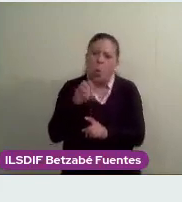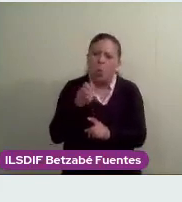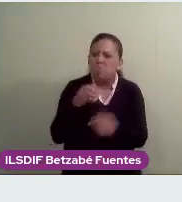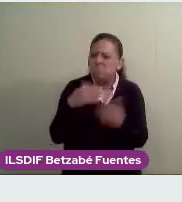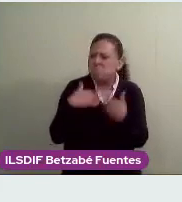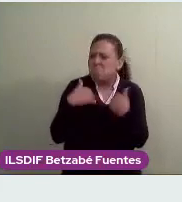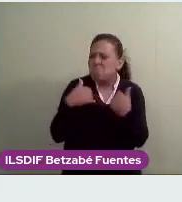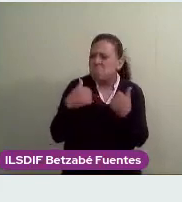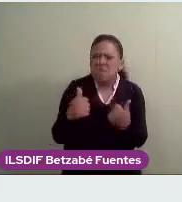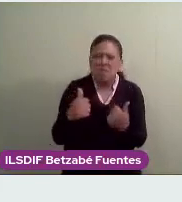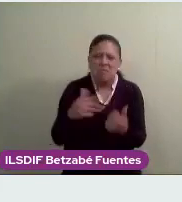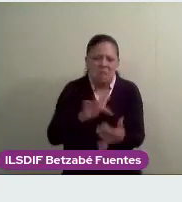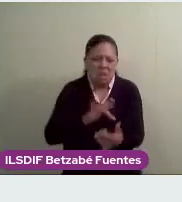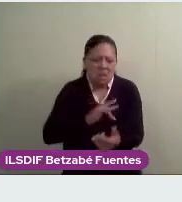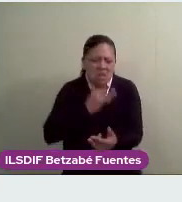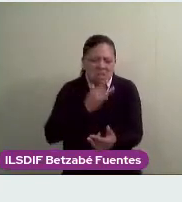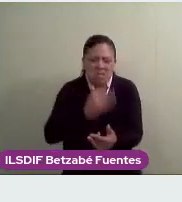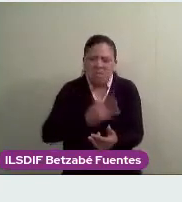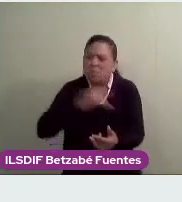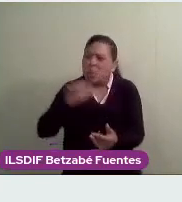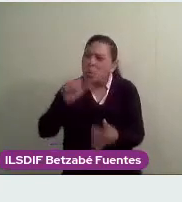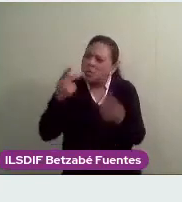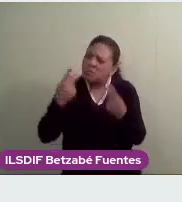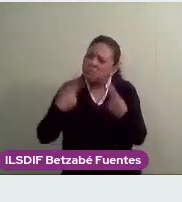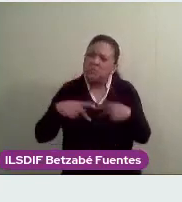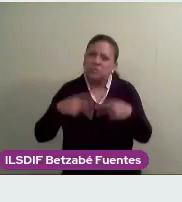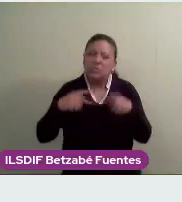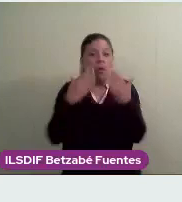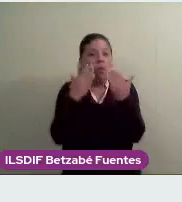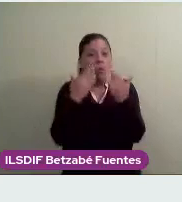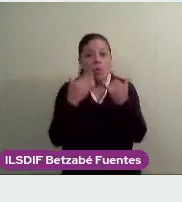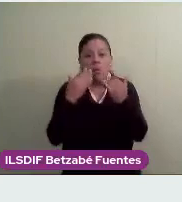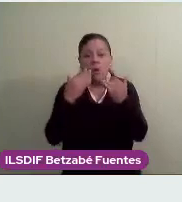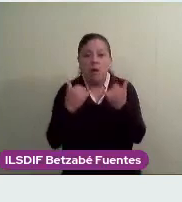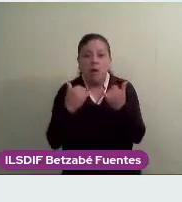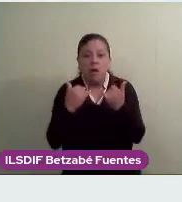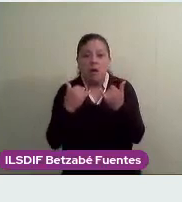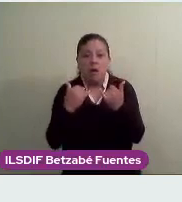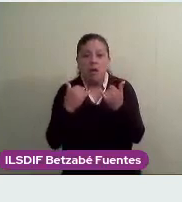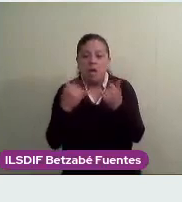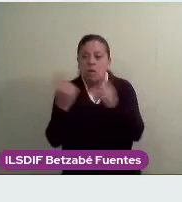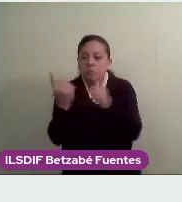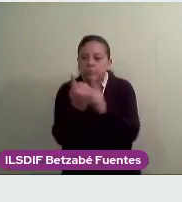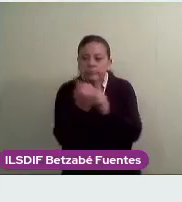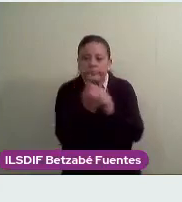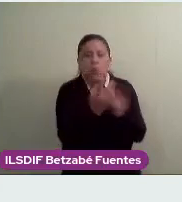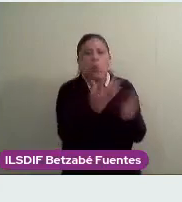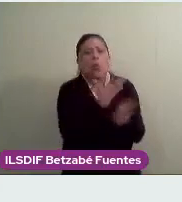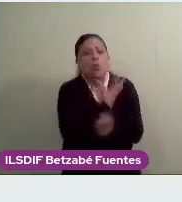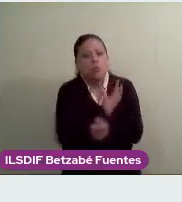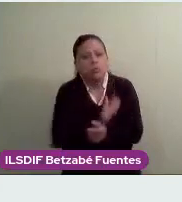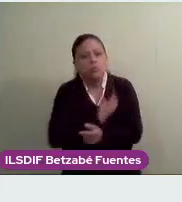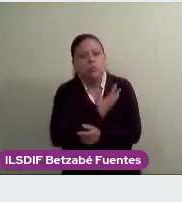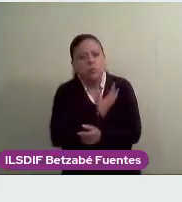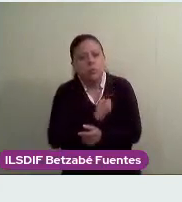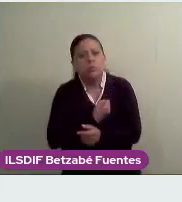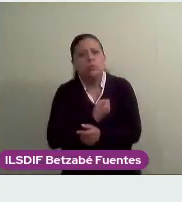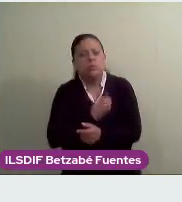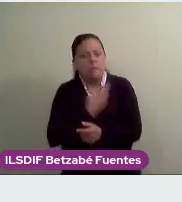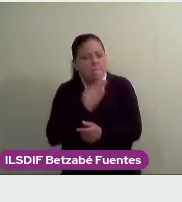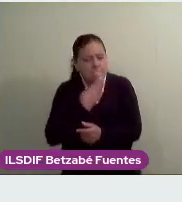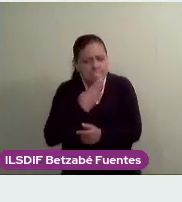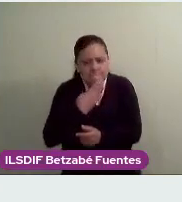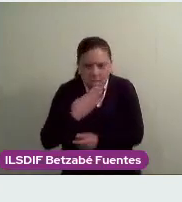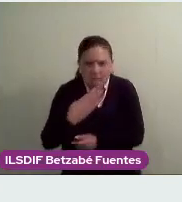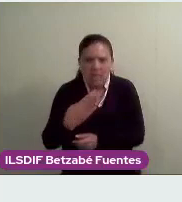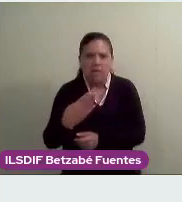un ambiente en donde no tiene interacciones sanas con sus hijos, no se desarrollan adecuadamente, ya se